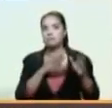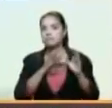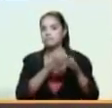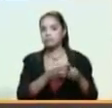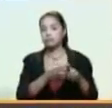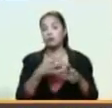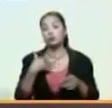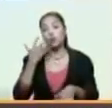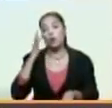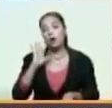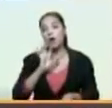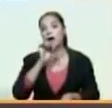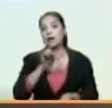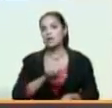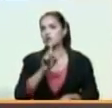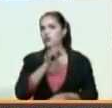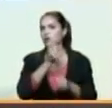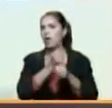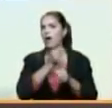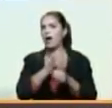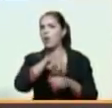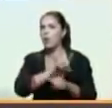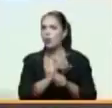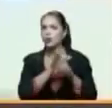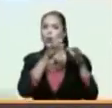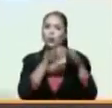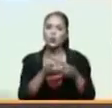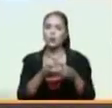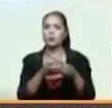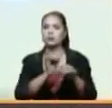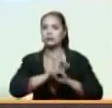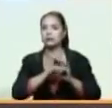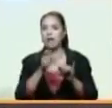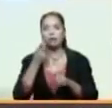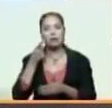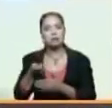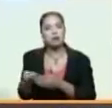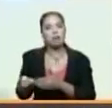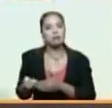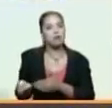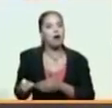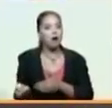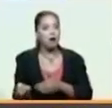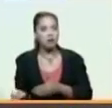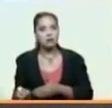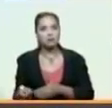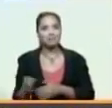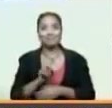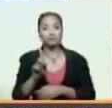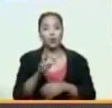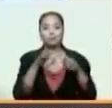Yo presumo que aquí no funcionaba simplemente una red de extorsión, sino